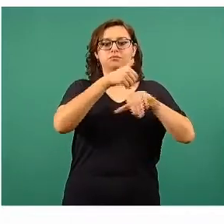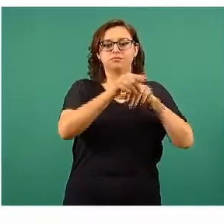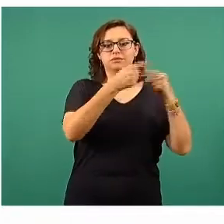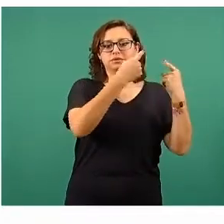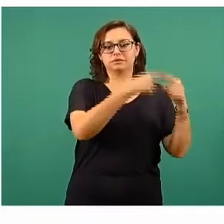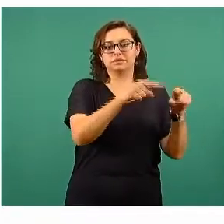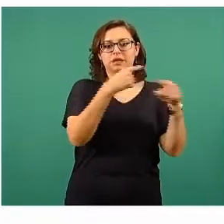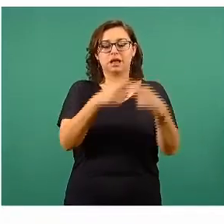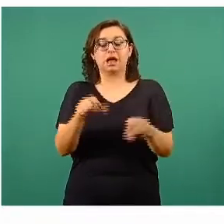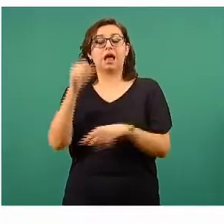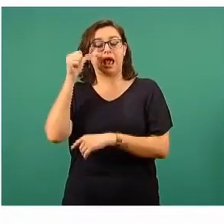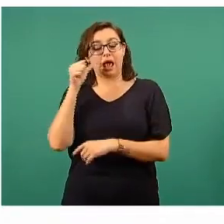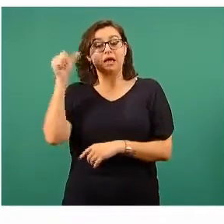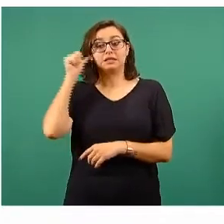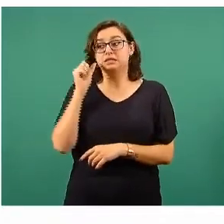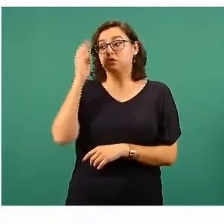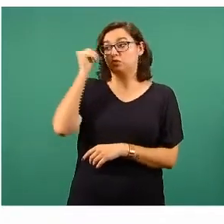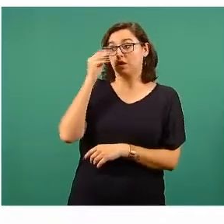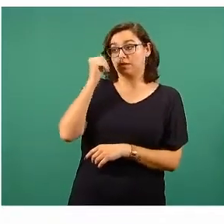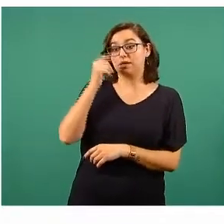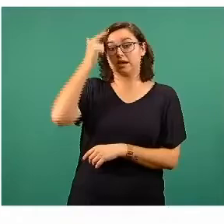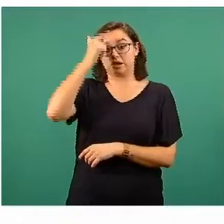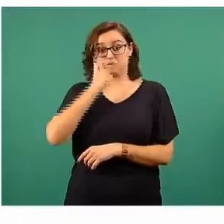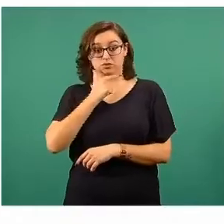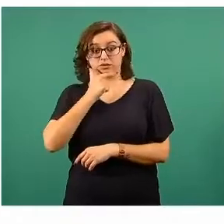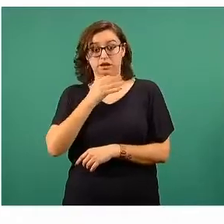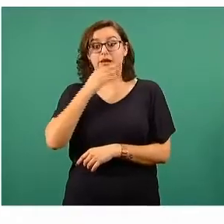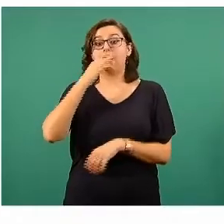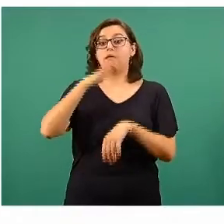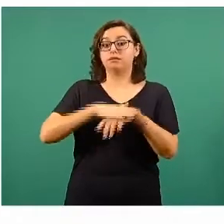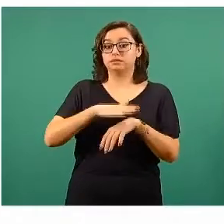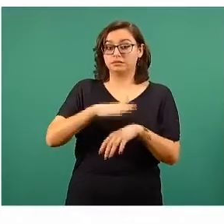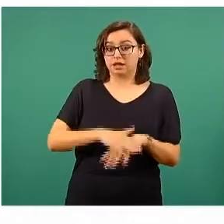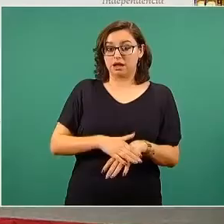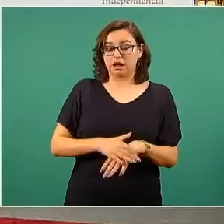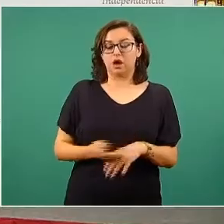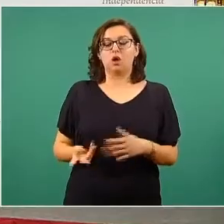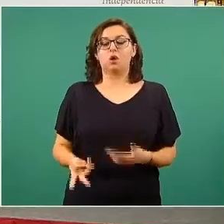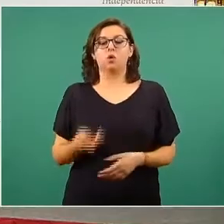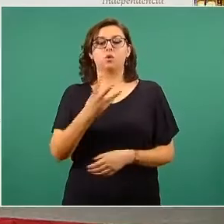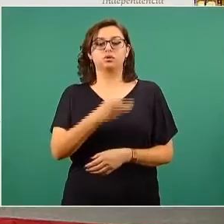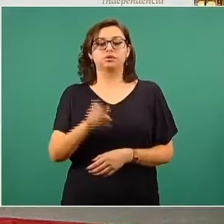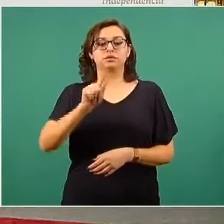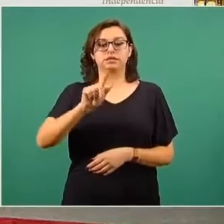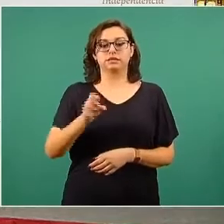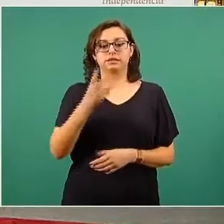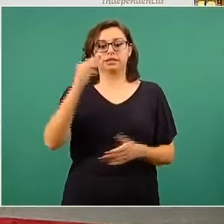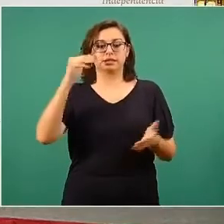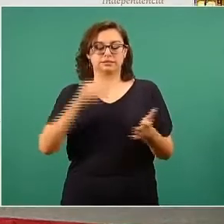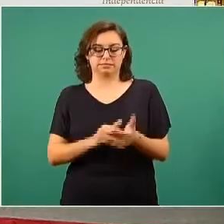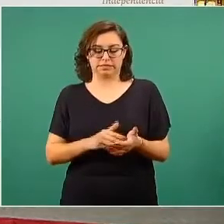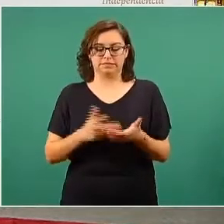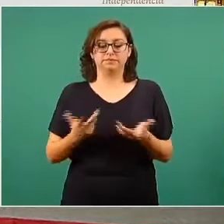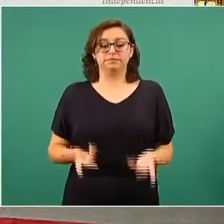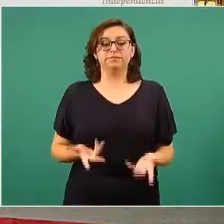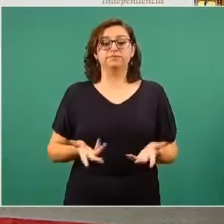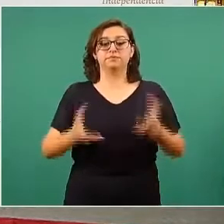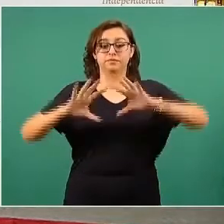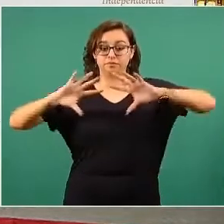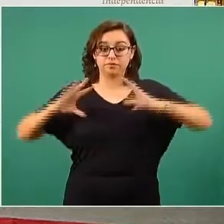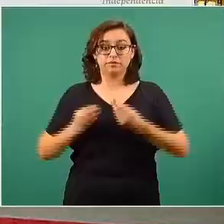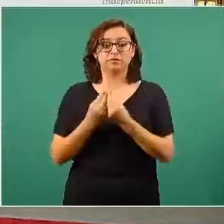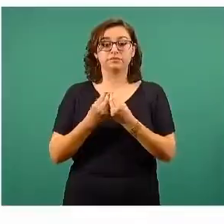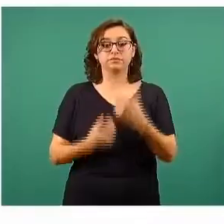473.907 personas que fueron vacunadas, lo que nos da en la siguiente diapositiva una suma total acumulada